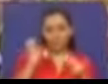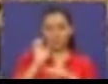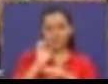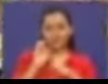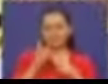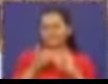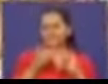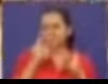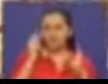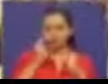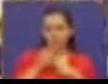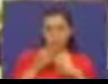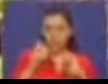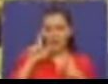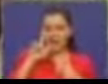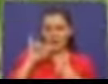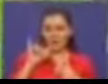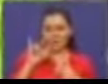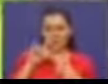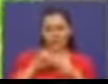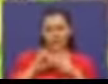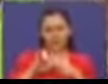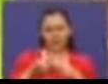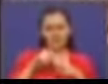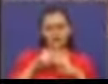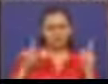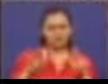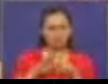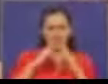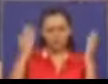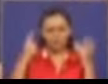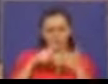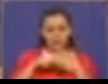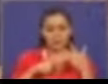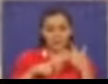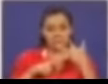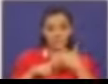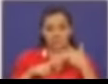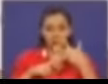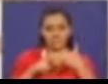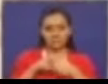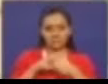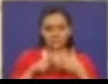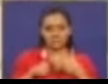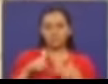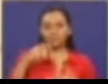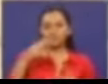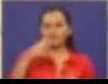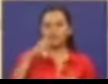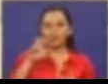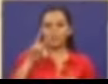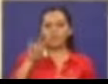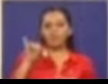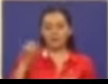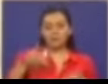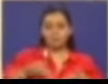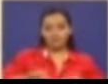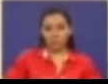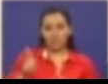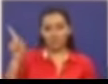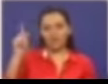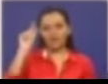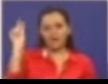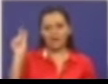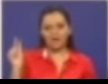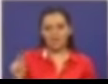amigos periodistas Raúl Hidrobo, Rolando Pino Argote y Giovanna Tassi Bianchi. Ustedes saben que Giovanna es italiana, pero ha